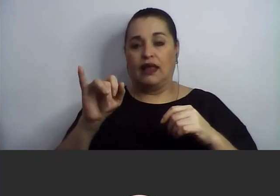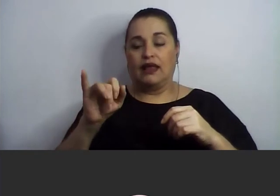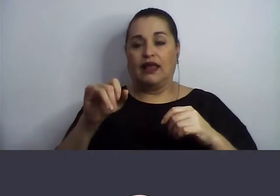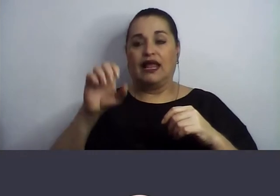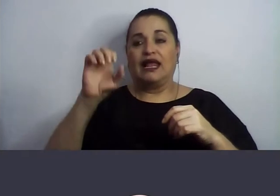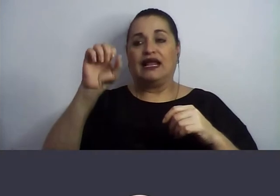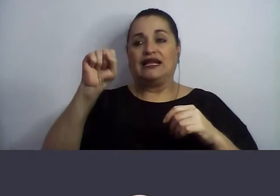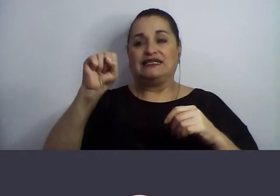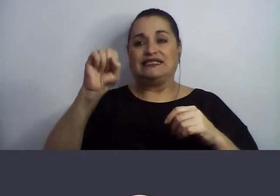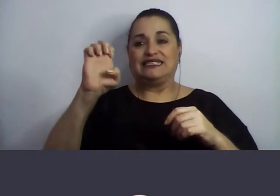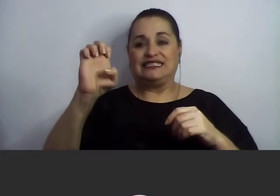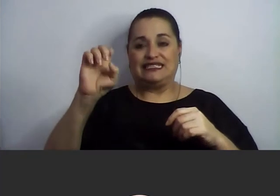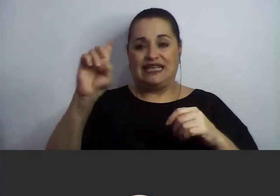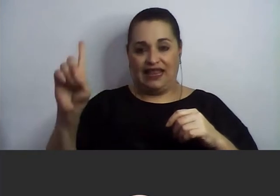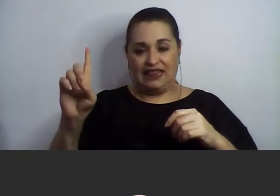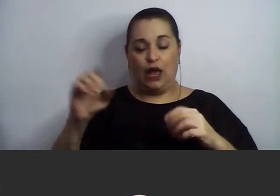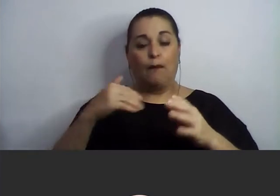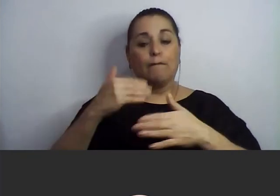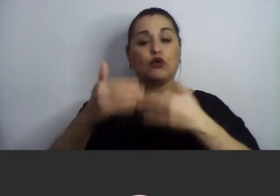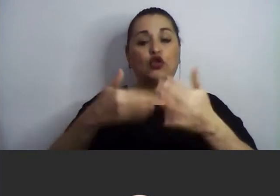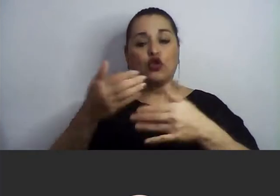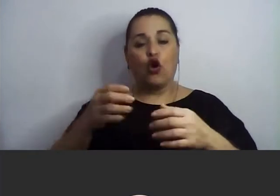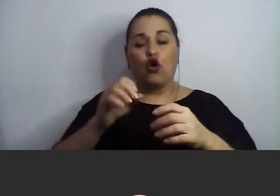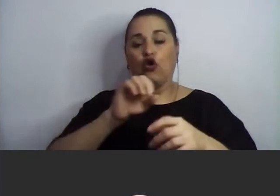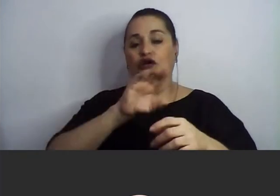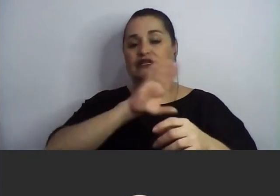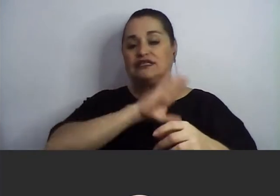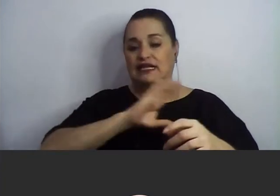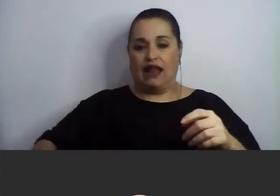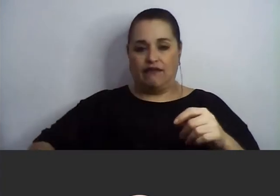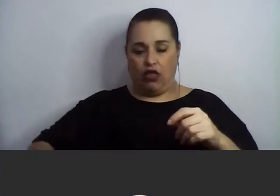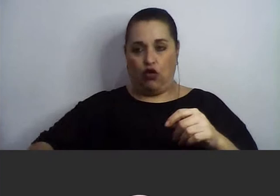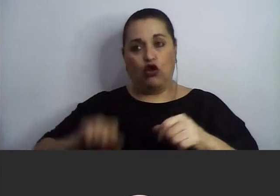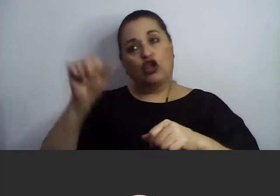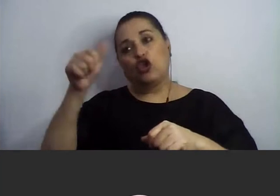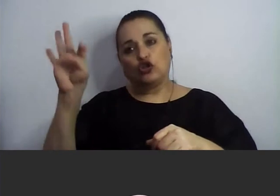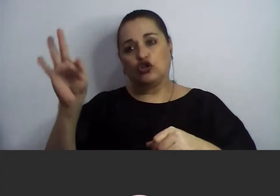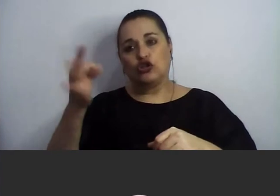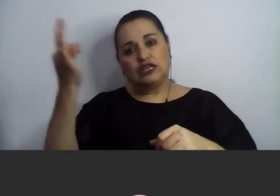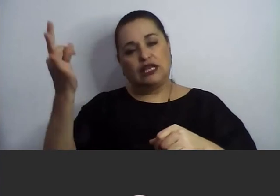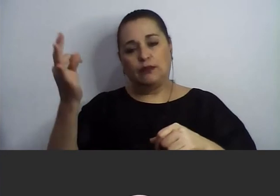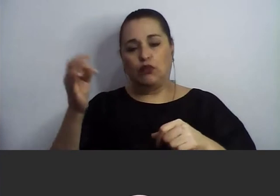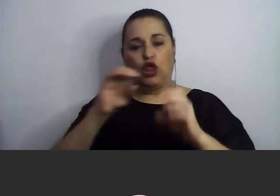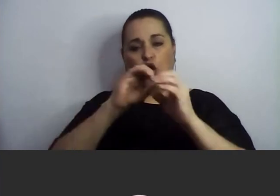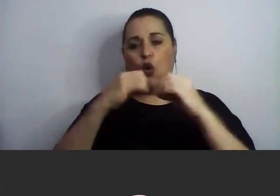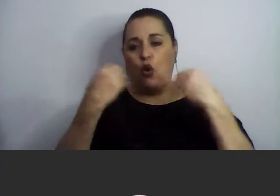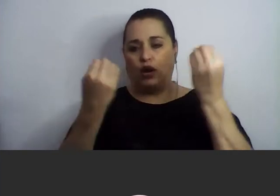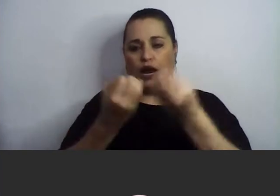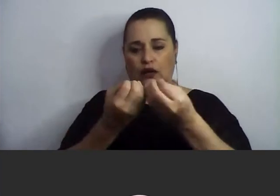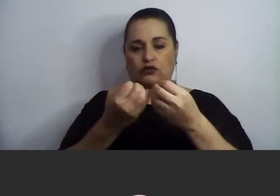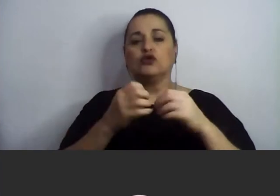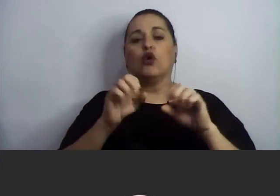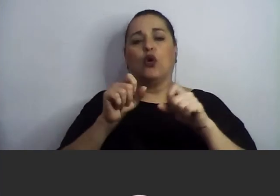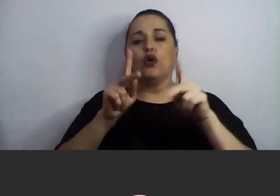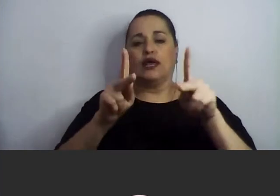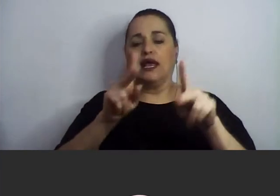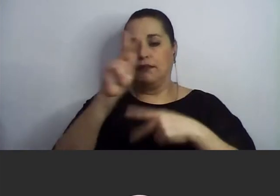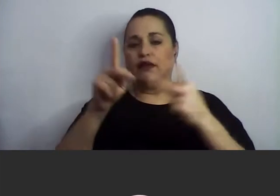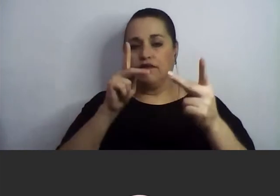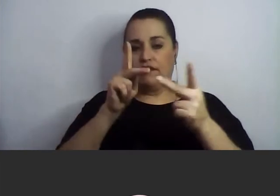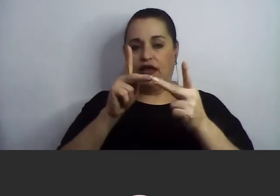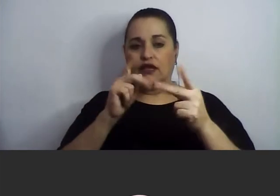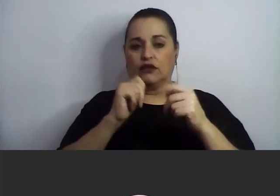y el protocolo San Salvador y otro tipo de de órganos ok perfecto